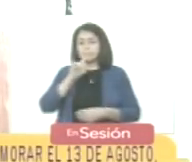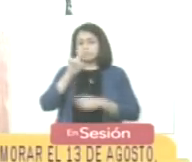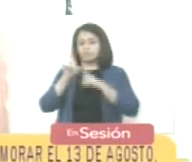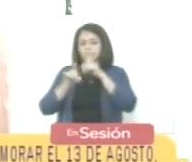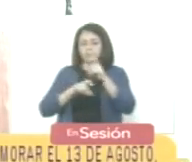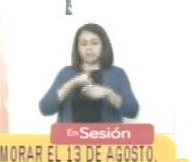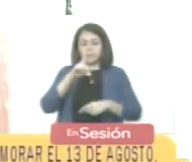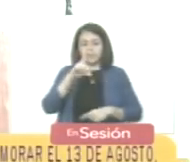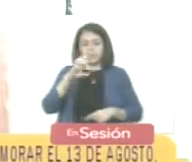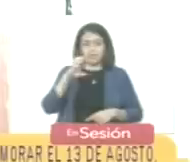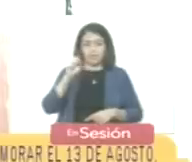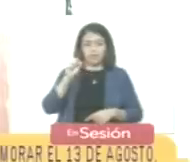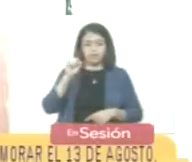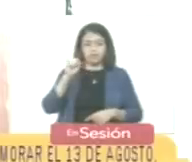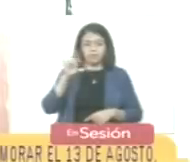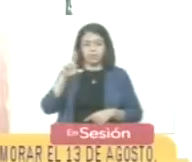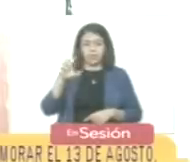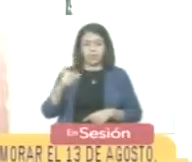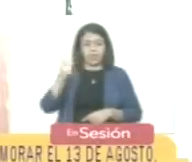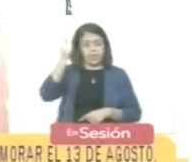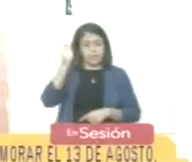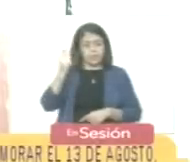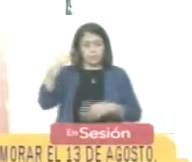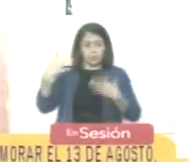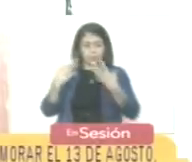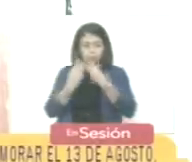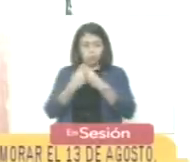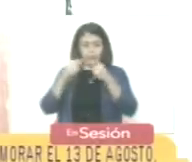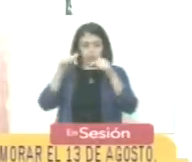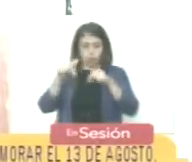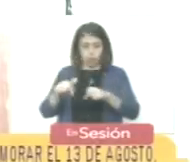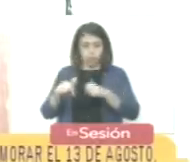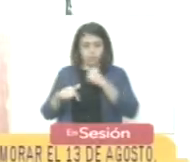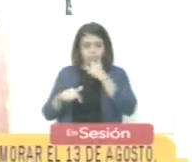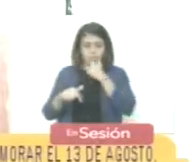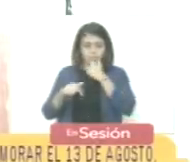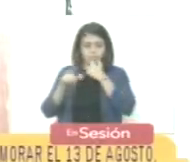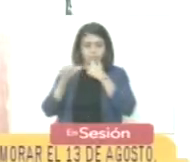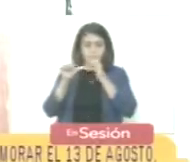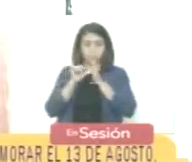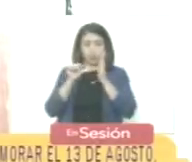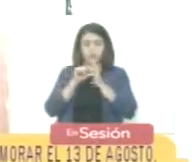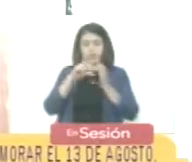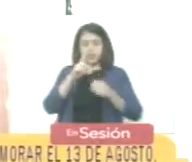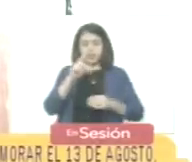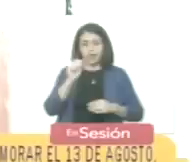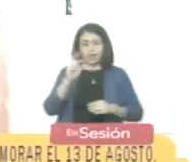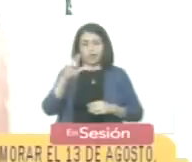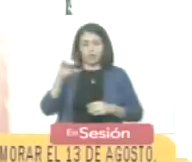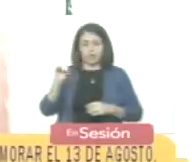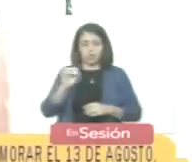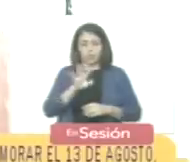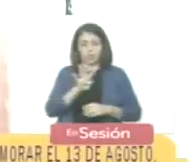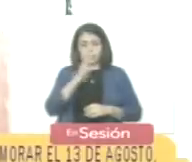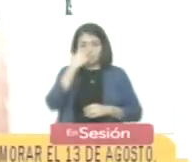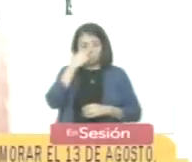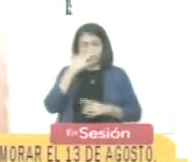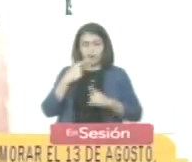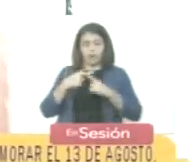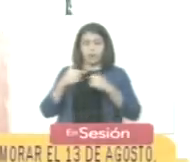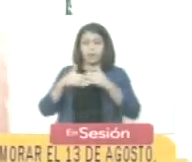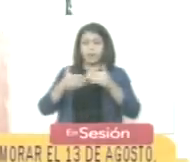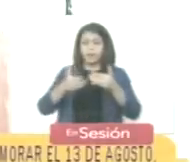Desiree Santos Amaral, por ejemplo, diputada que nos acompaña en este hemiciclo, ¿dónde estaba Darío el 4 de febrero? Abriendo